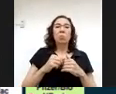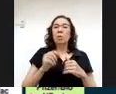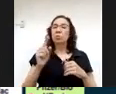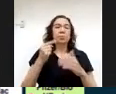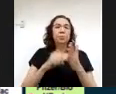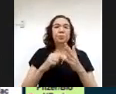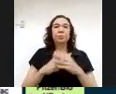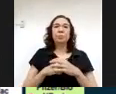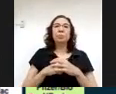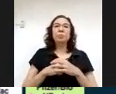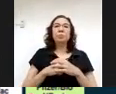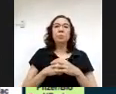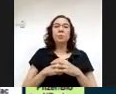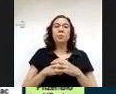más.